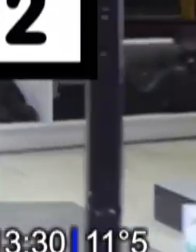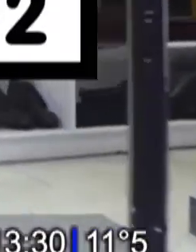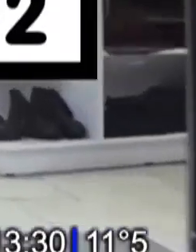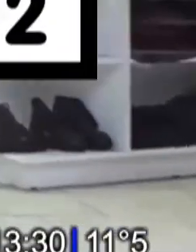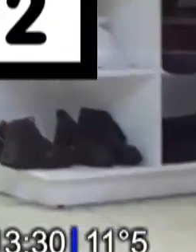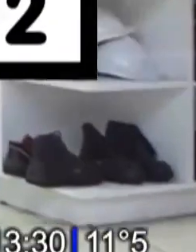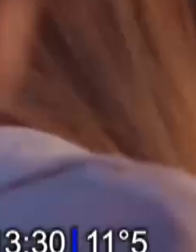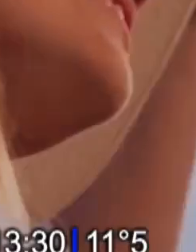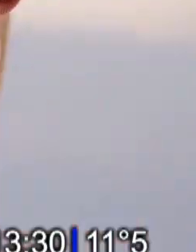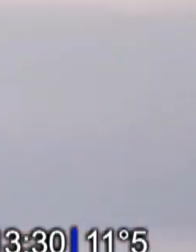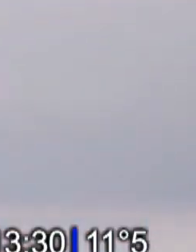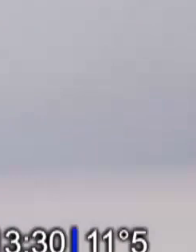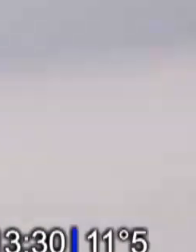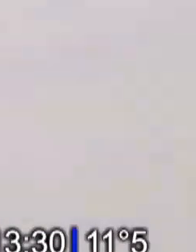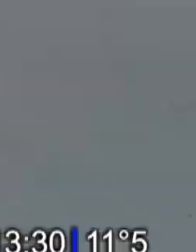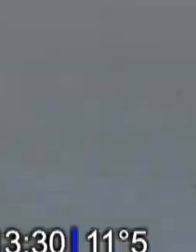266-4441-272.